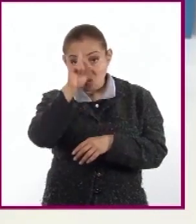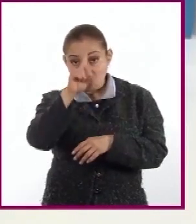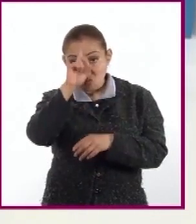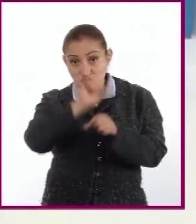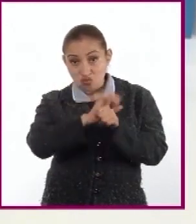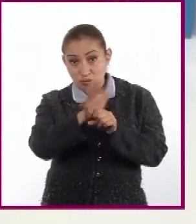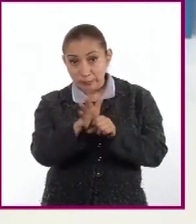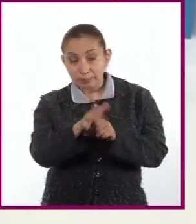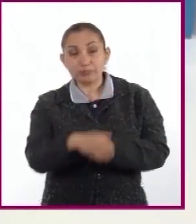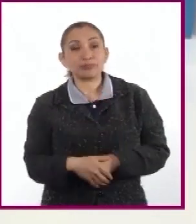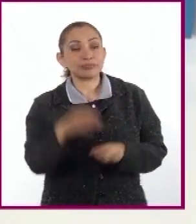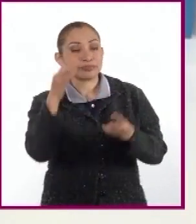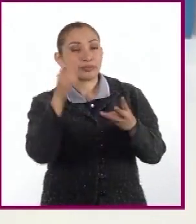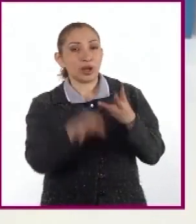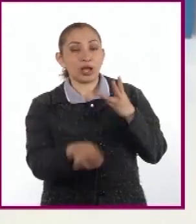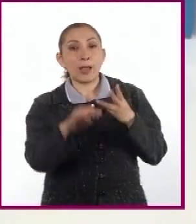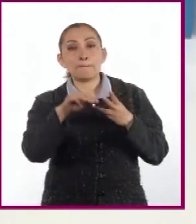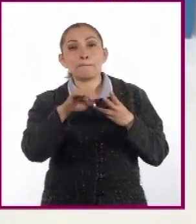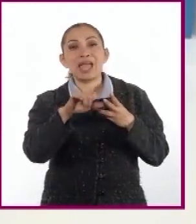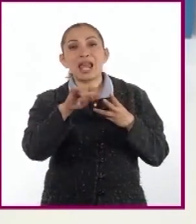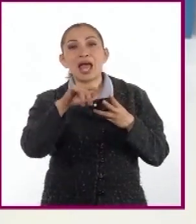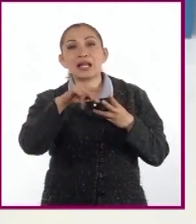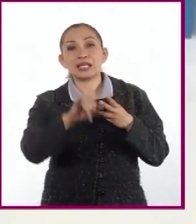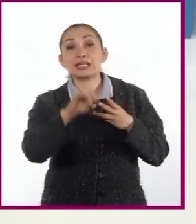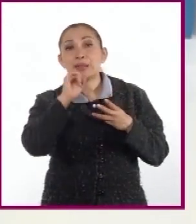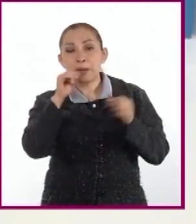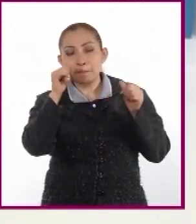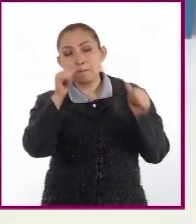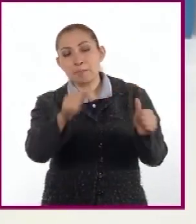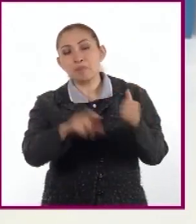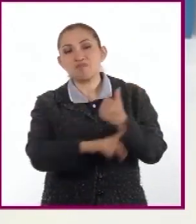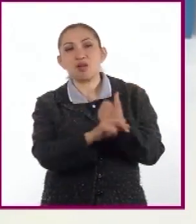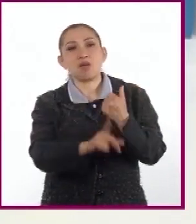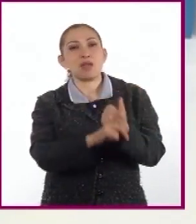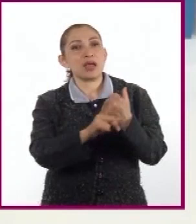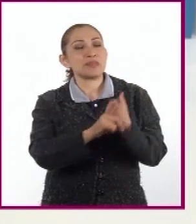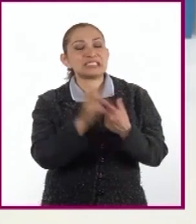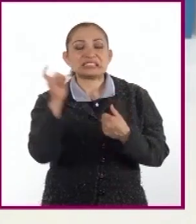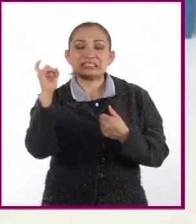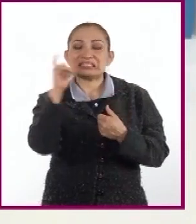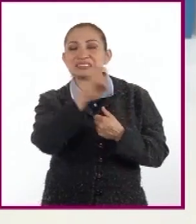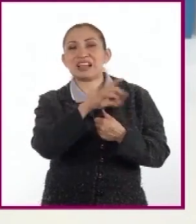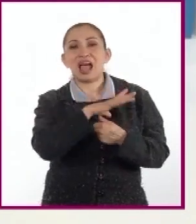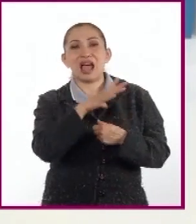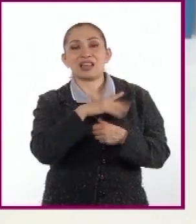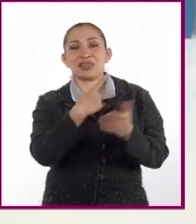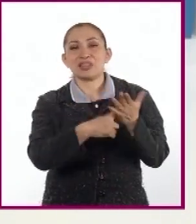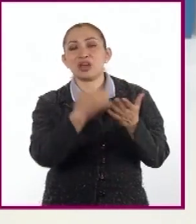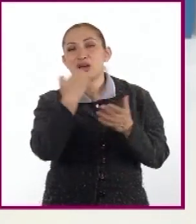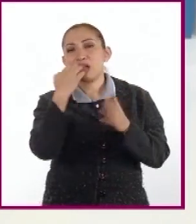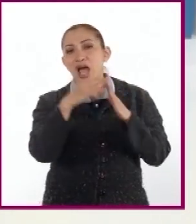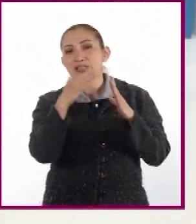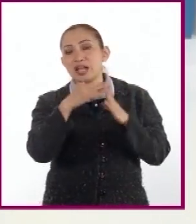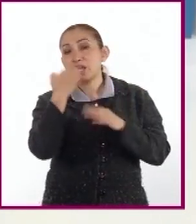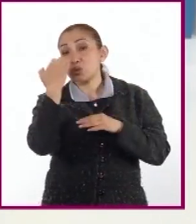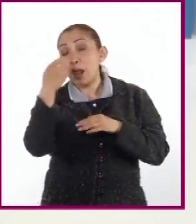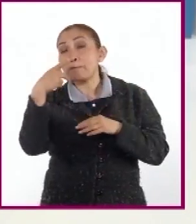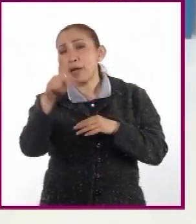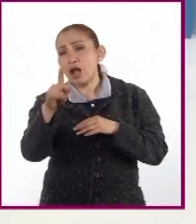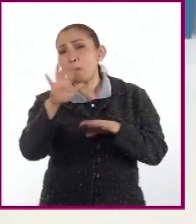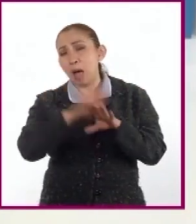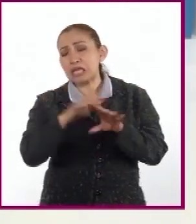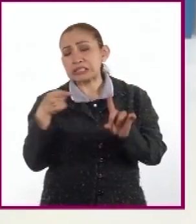pandemia. Finalmente, Melanie también se enfoca en los desafíos o retos que tiene en su casa y escuela, pero hace